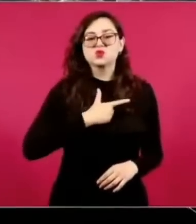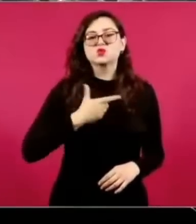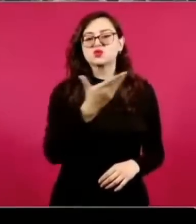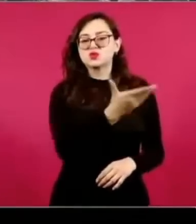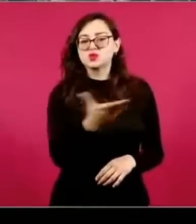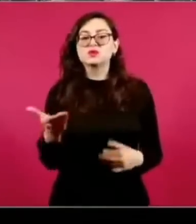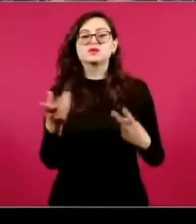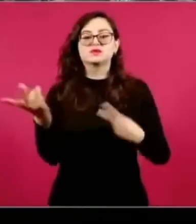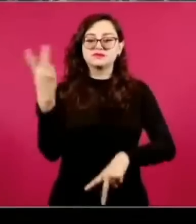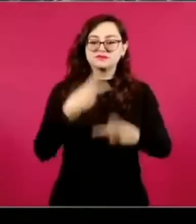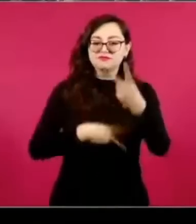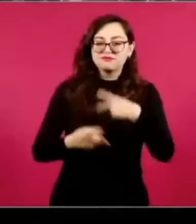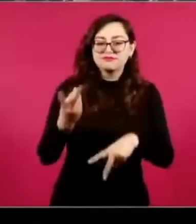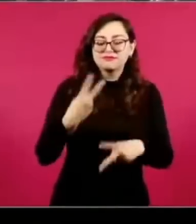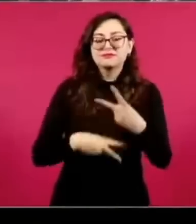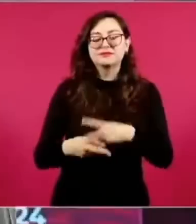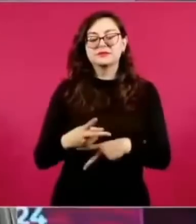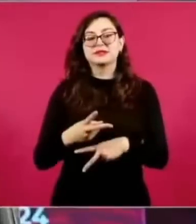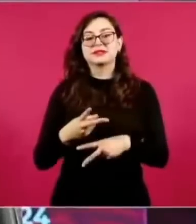comunicadores